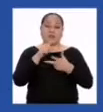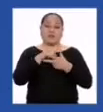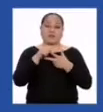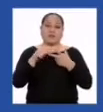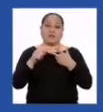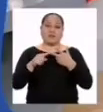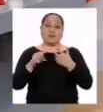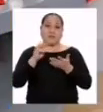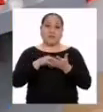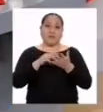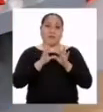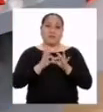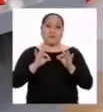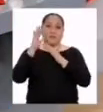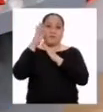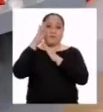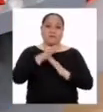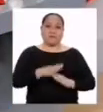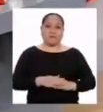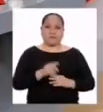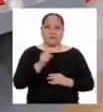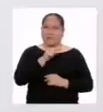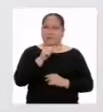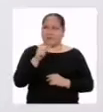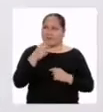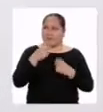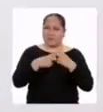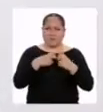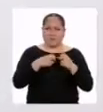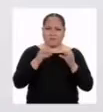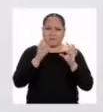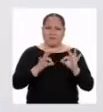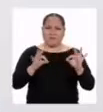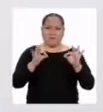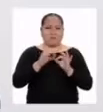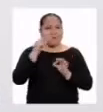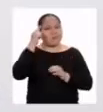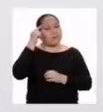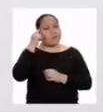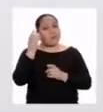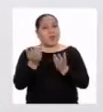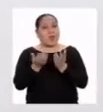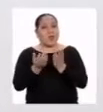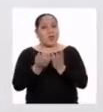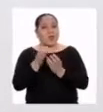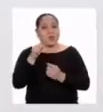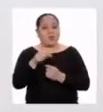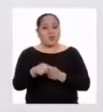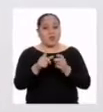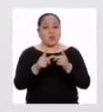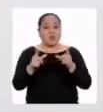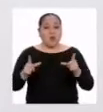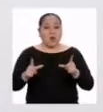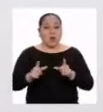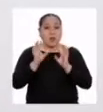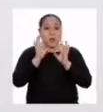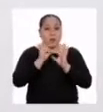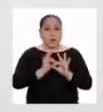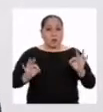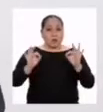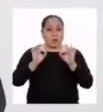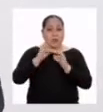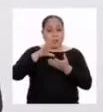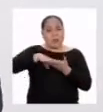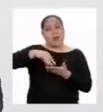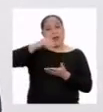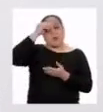razones. El problema es recontra serio. Y creo que el colegio es un buen espacio para aprender a